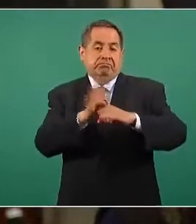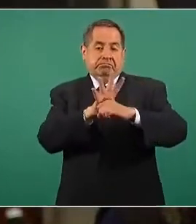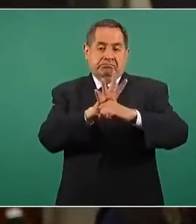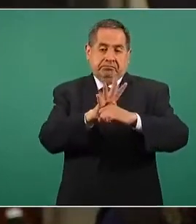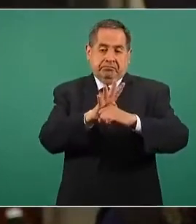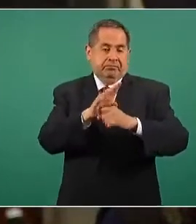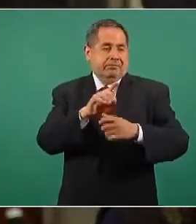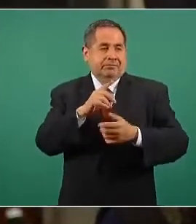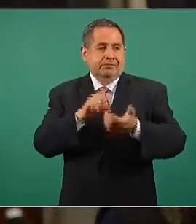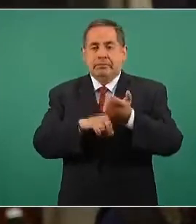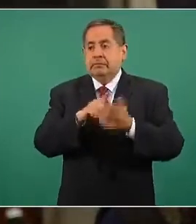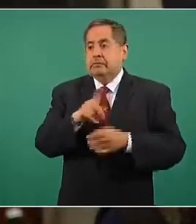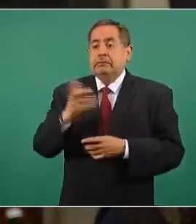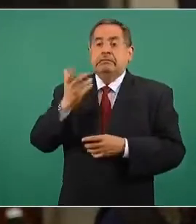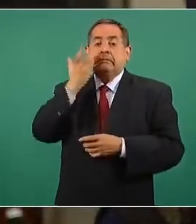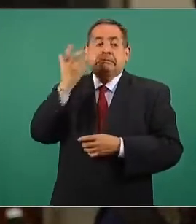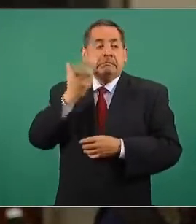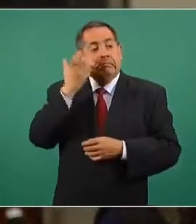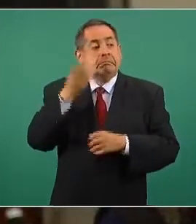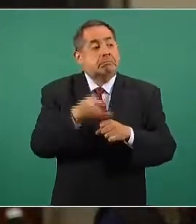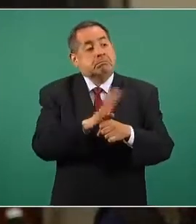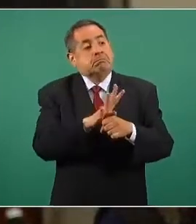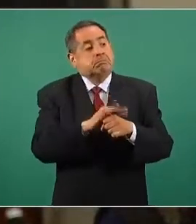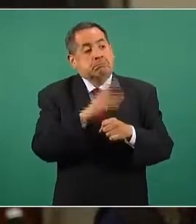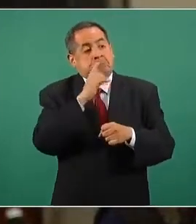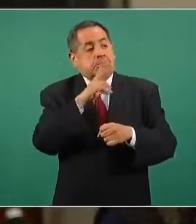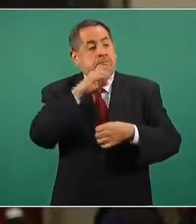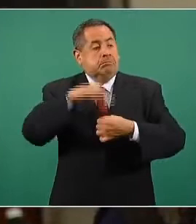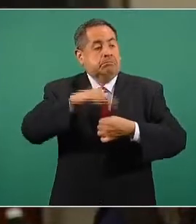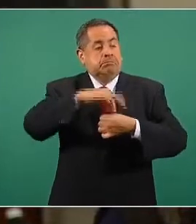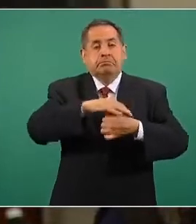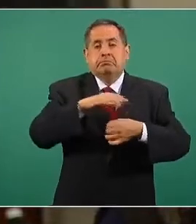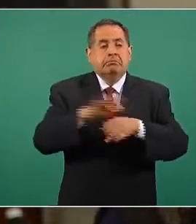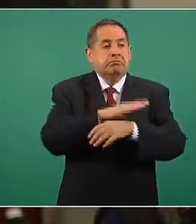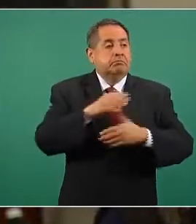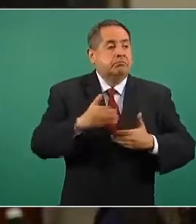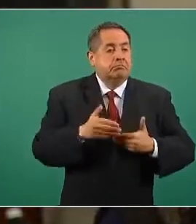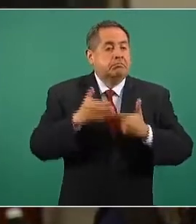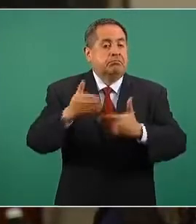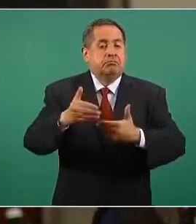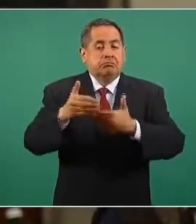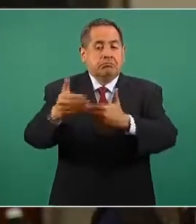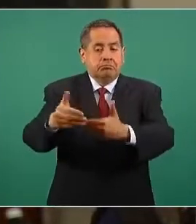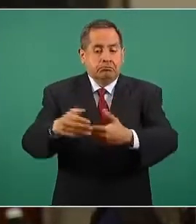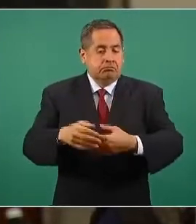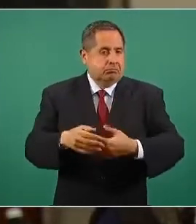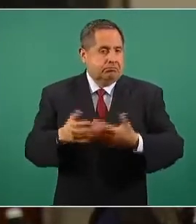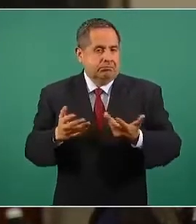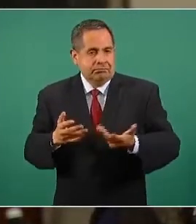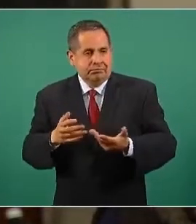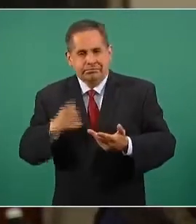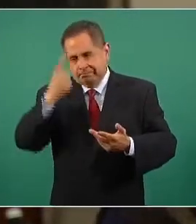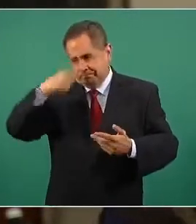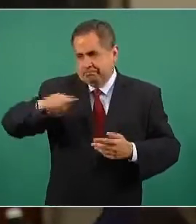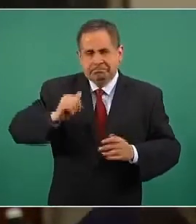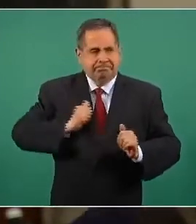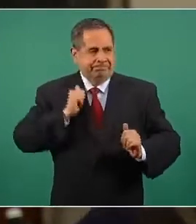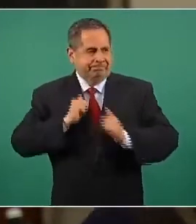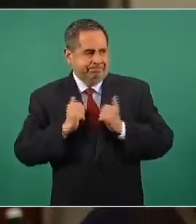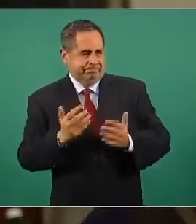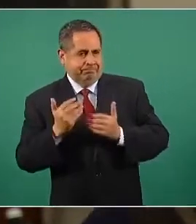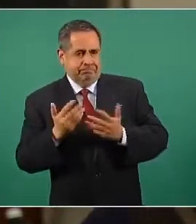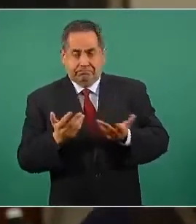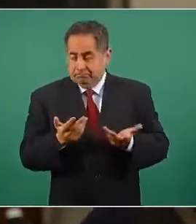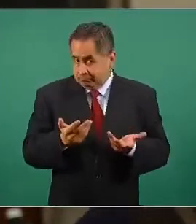de la pandemia buscarían posponerlas y así capitalizar todo. Preguntarle, secretaria, si esto